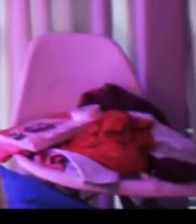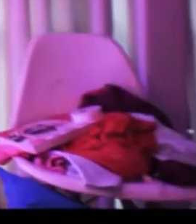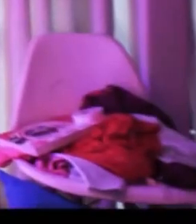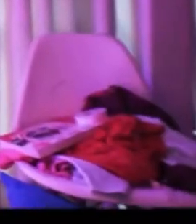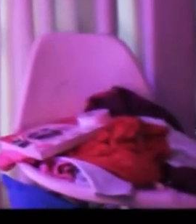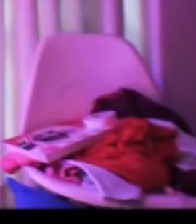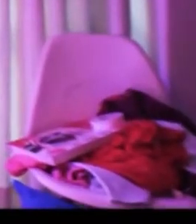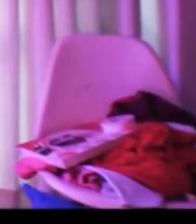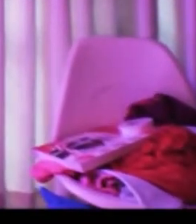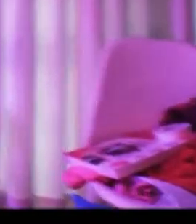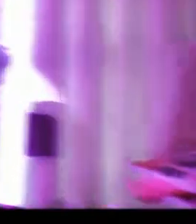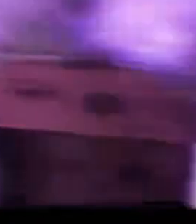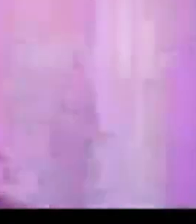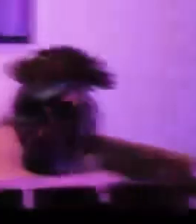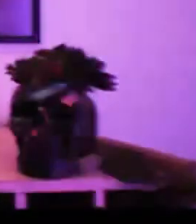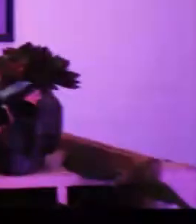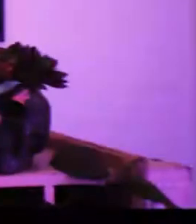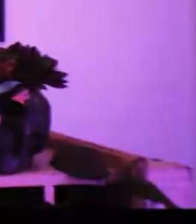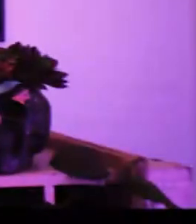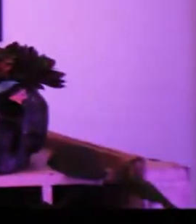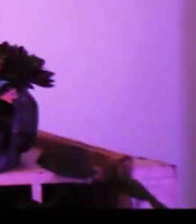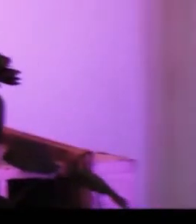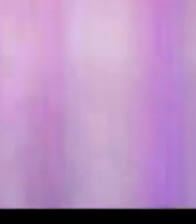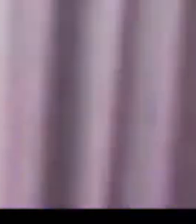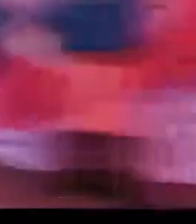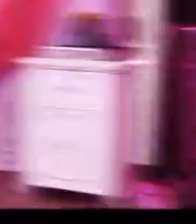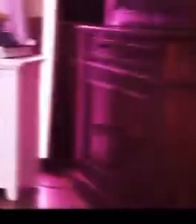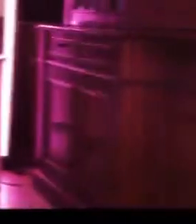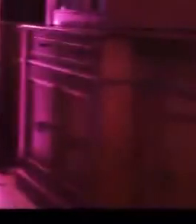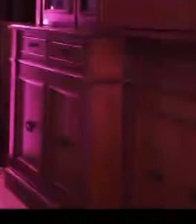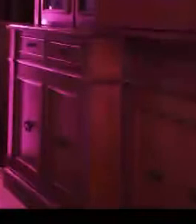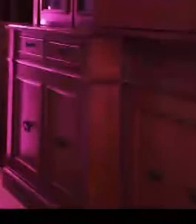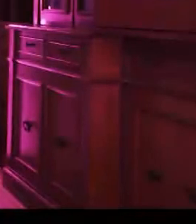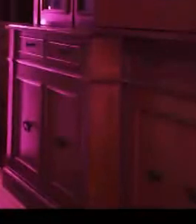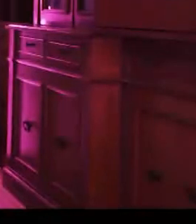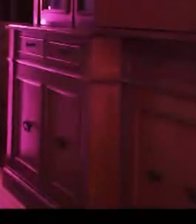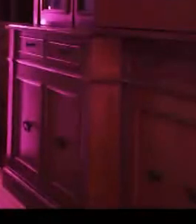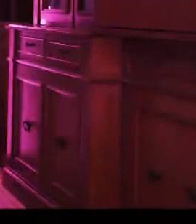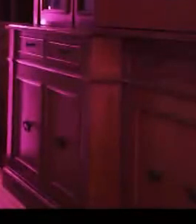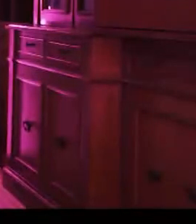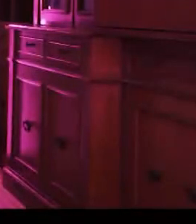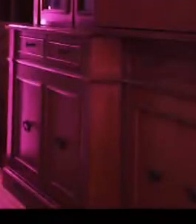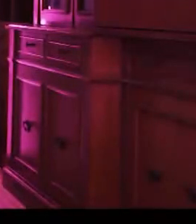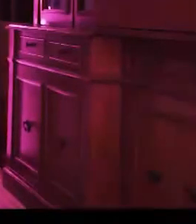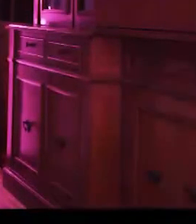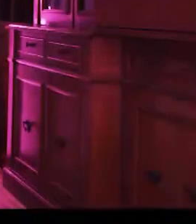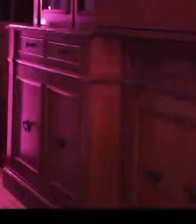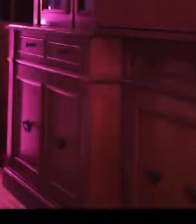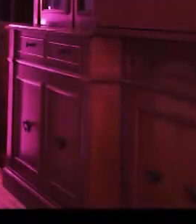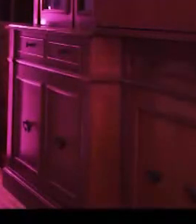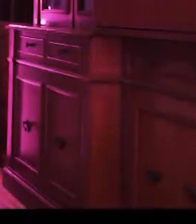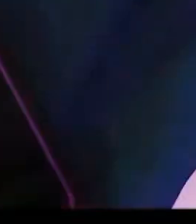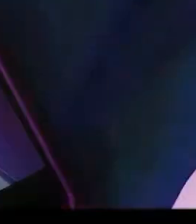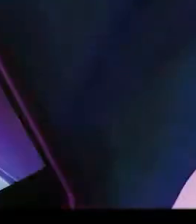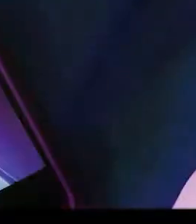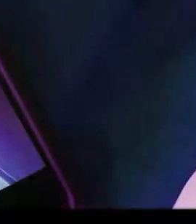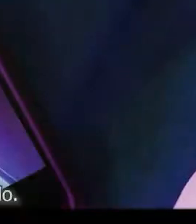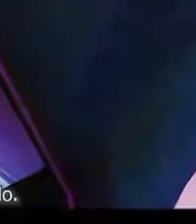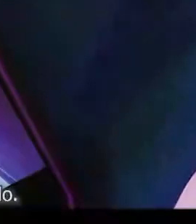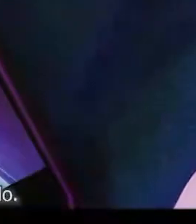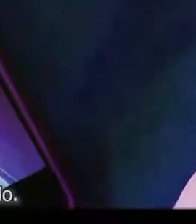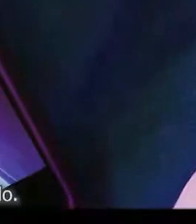salir, qué hacer, a quién ver, ni siquiera cómo vestirnos. Pero también nos recordó que ante cualquier